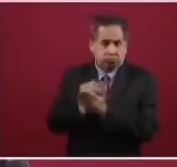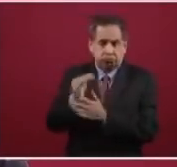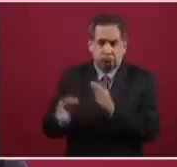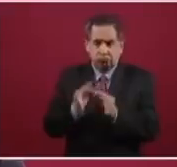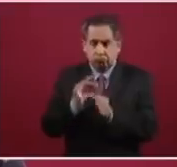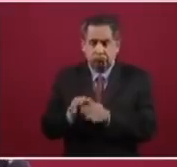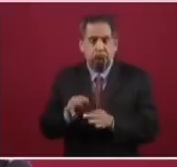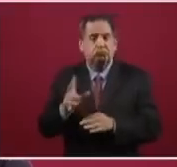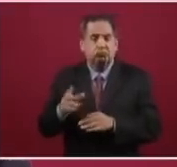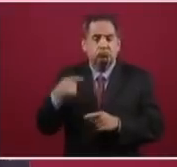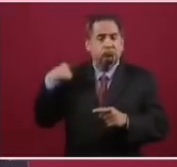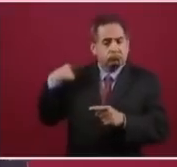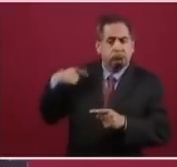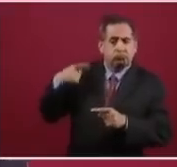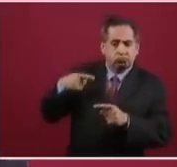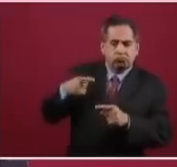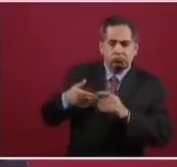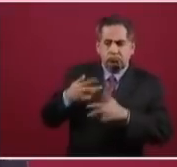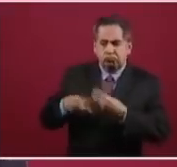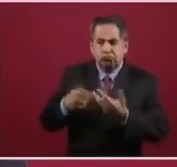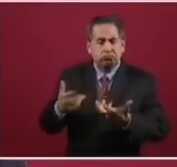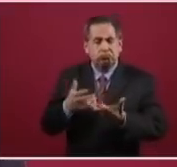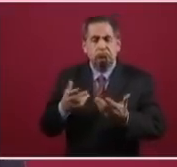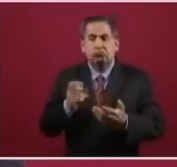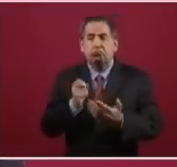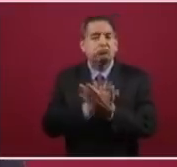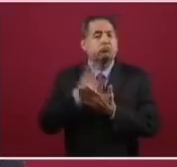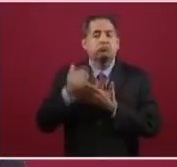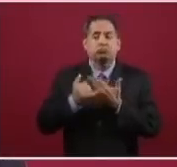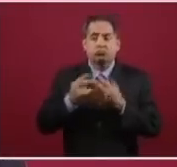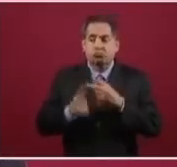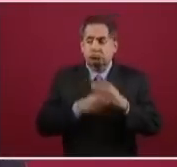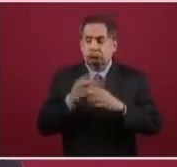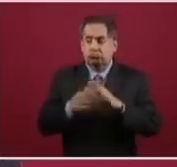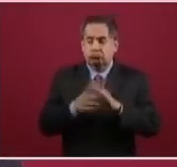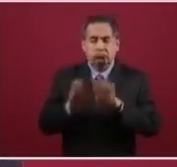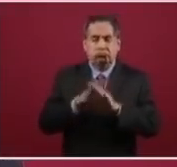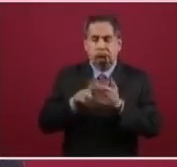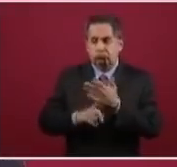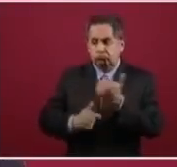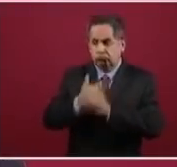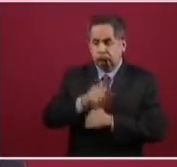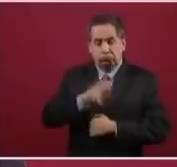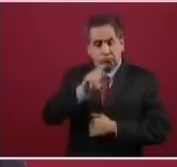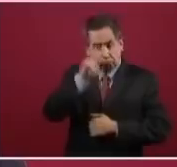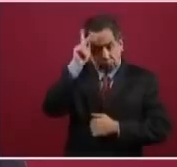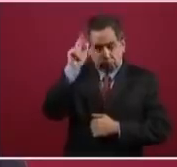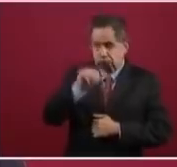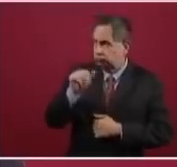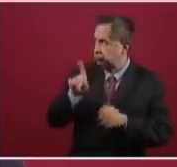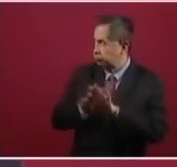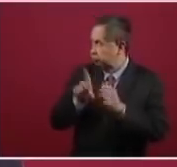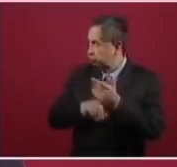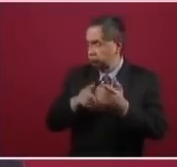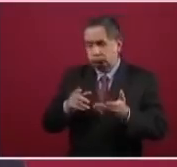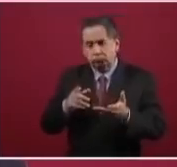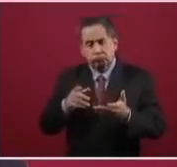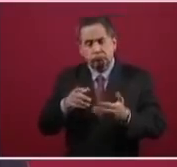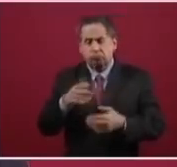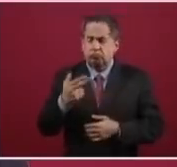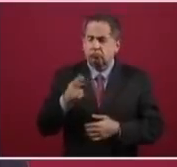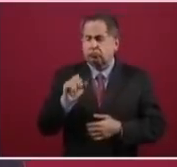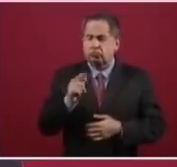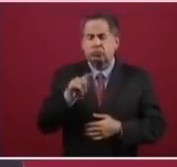hecho es un proyecto que ya se venía haciendo que es el proyecto que va de la carretera de pachuca a agua hood la la mayor